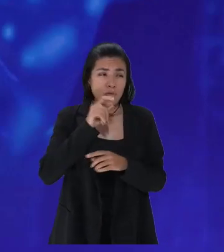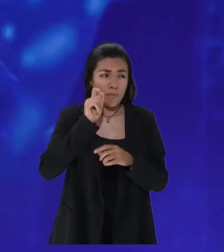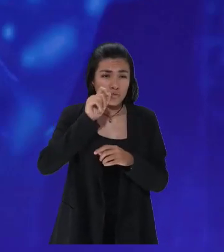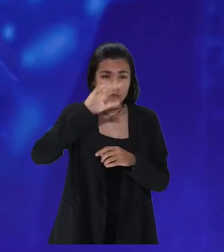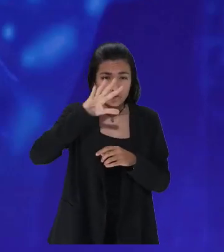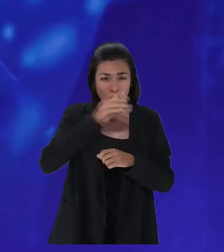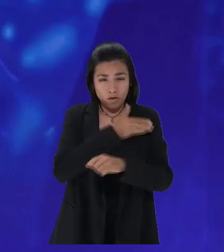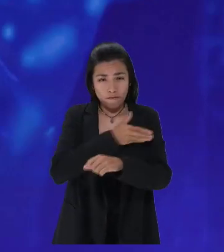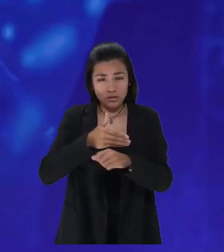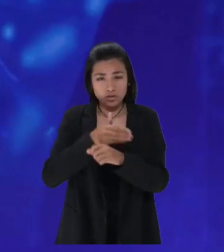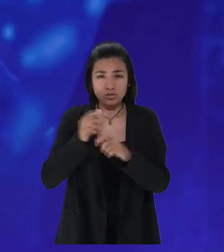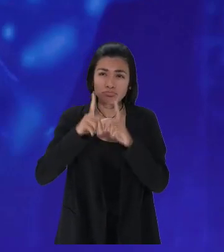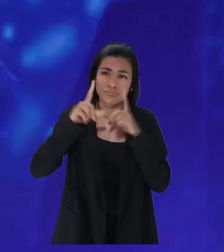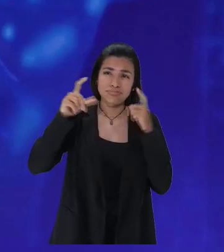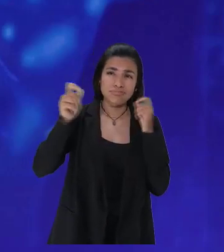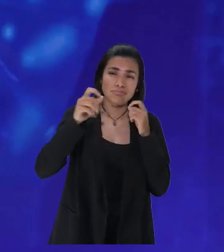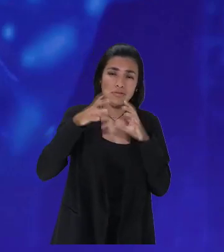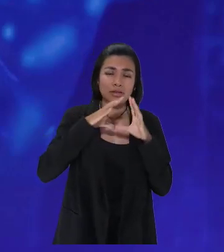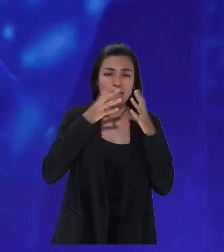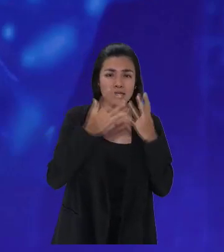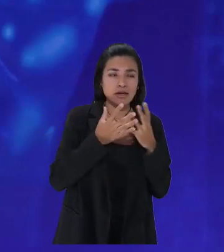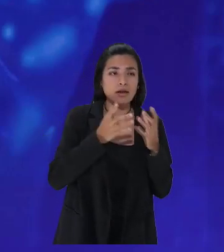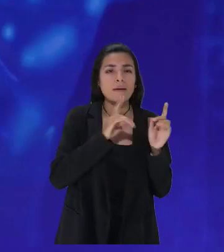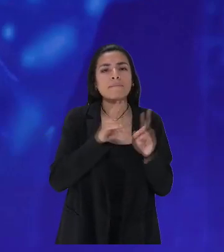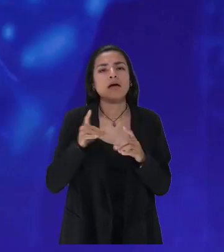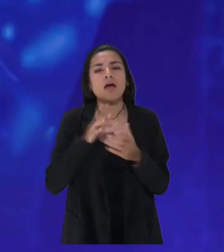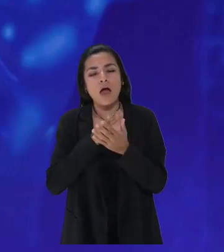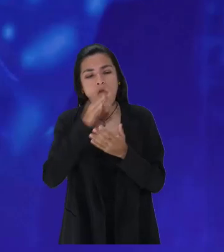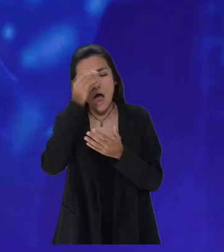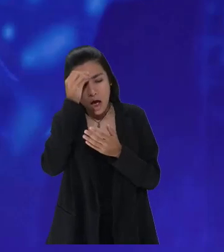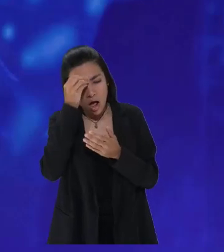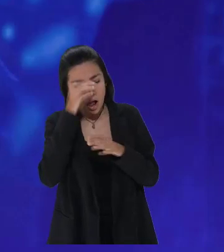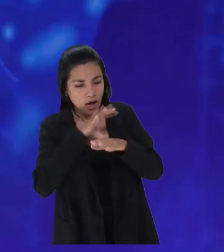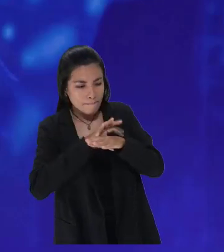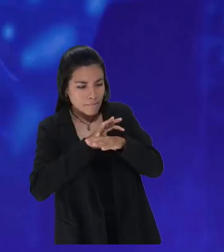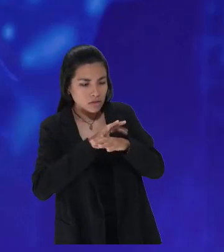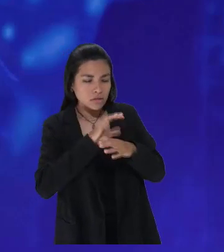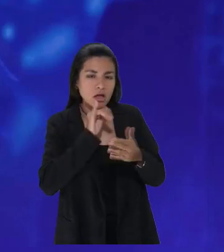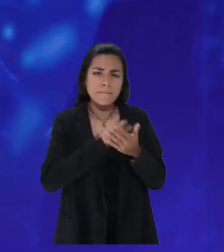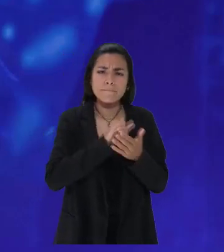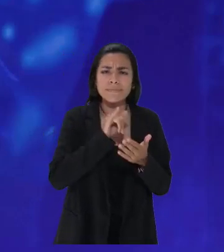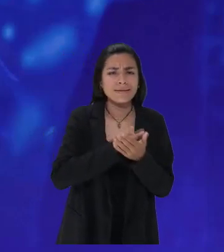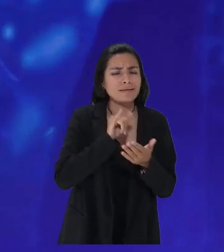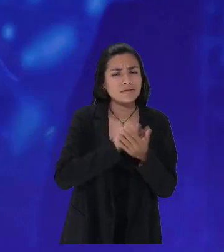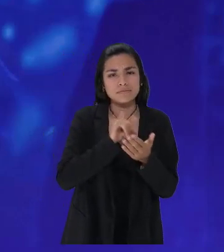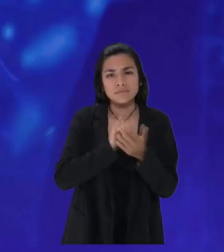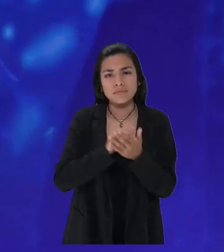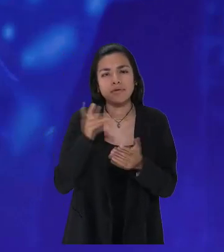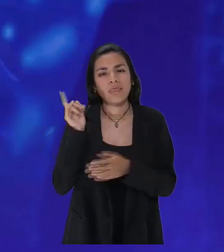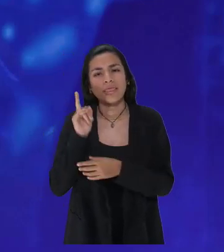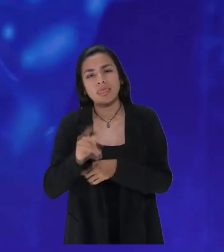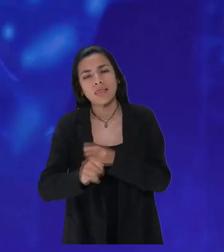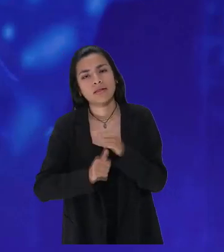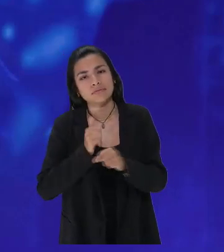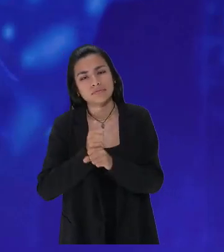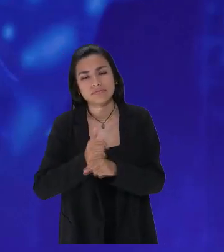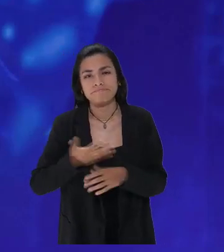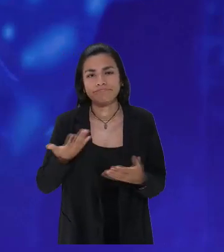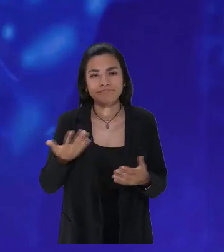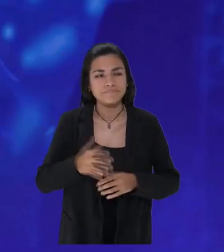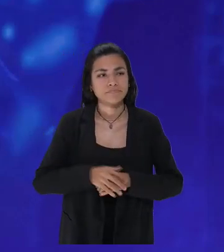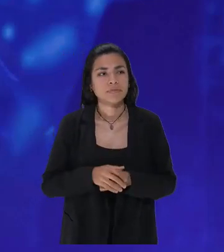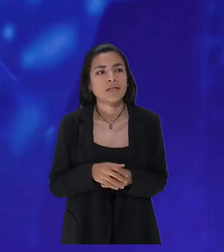kilómetros de distancia de la Tierra, pero seguimos aprendiendo medicina casi igual a décadas o siglos atrás.